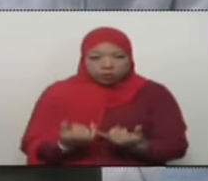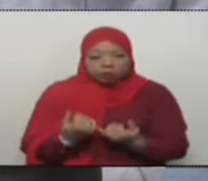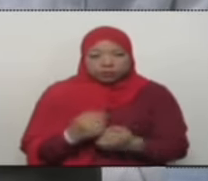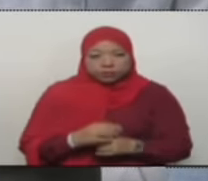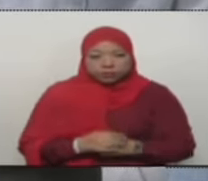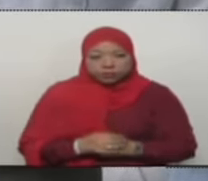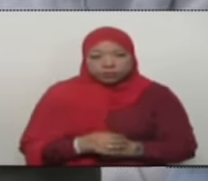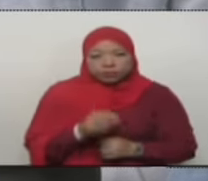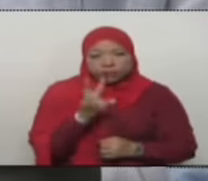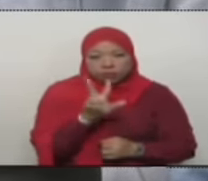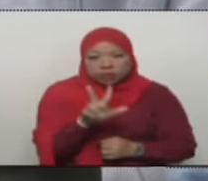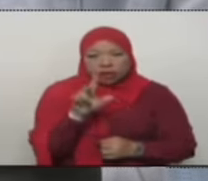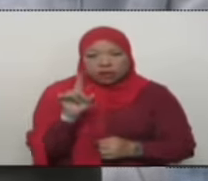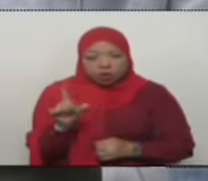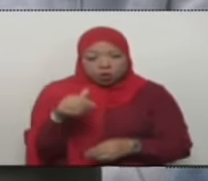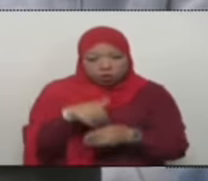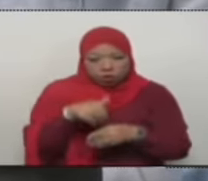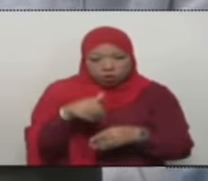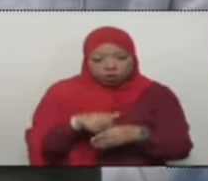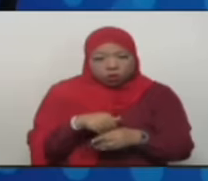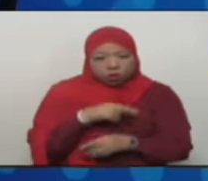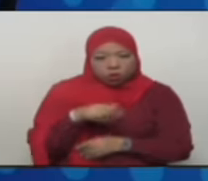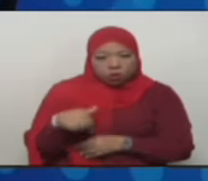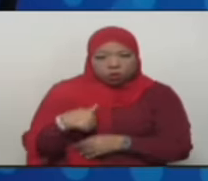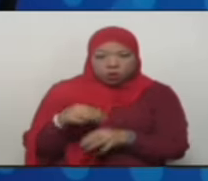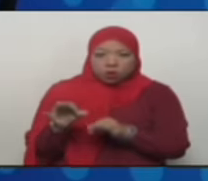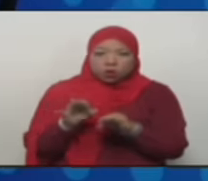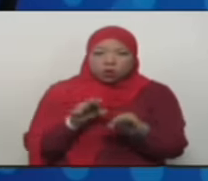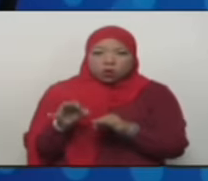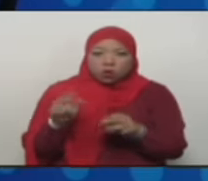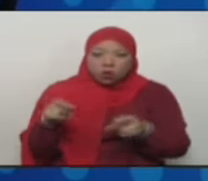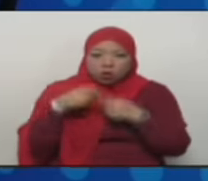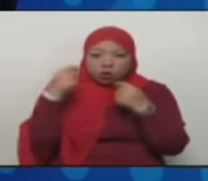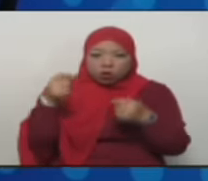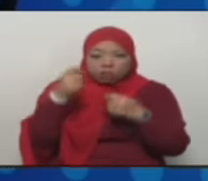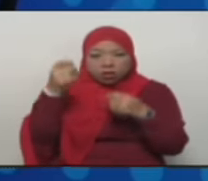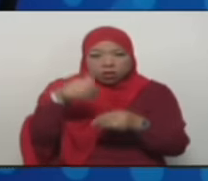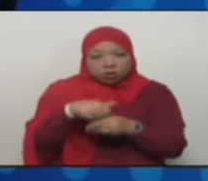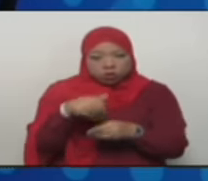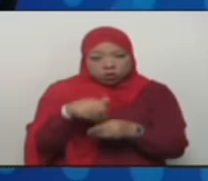a 31 elecciones, nosotros nos preparamos para una campaña electoral.